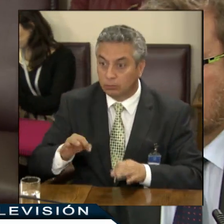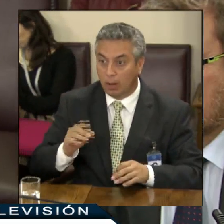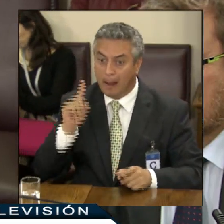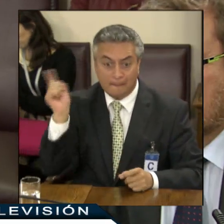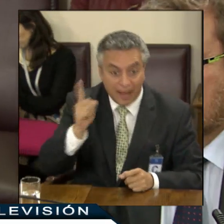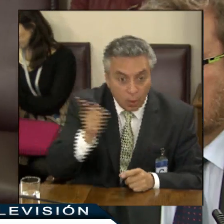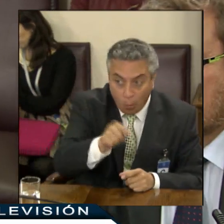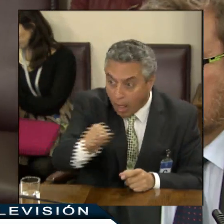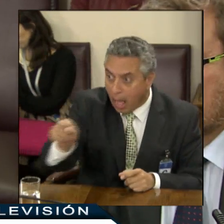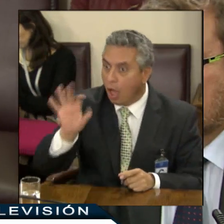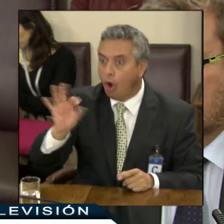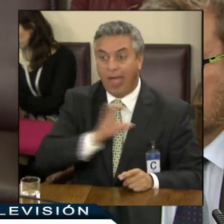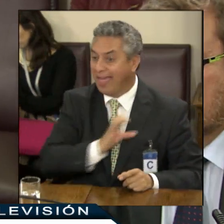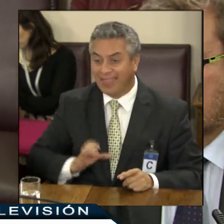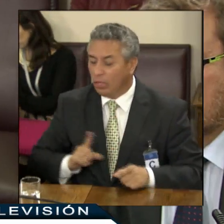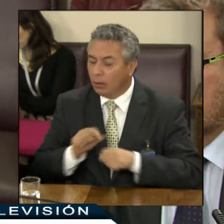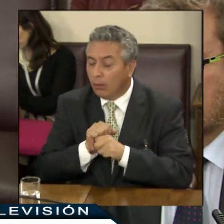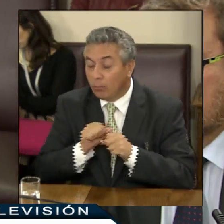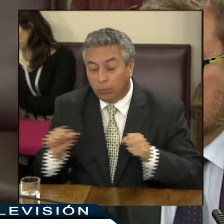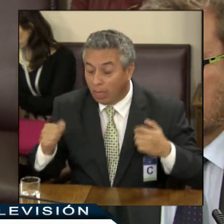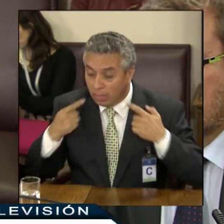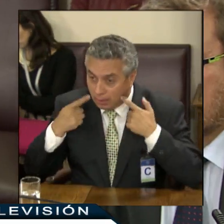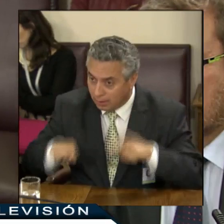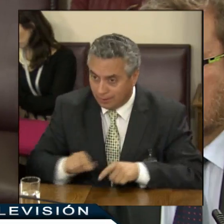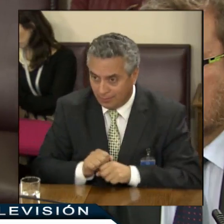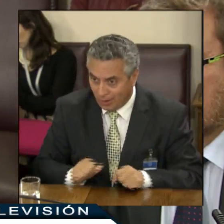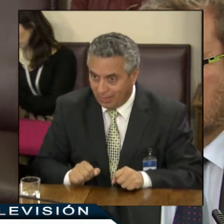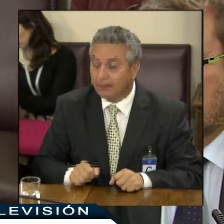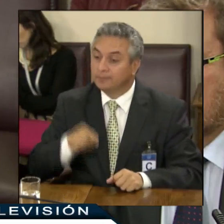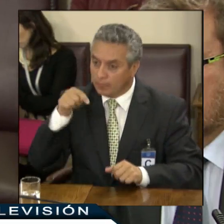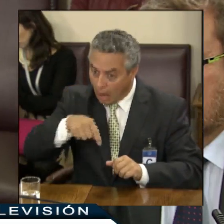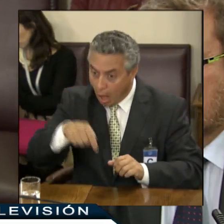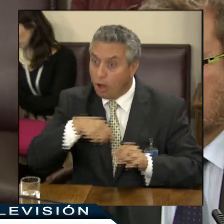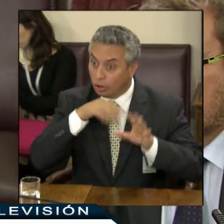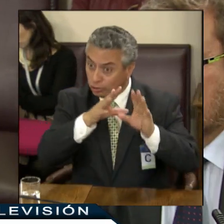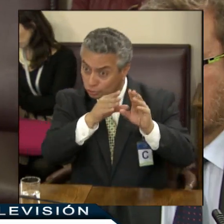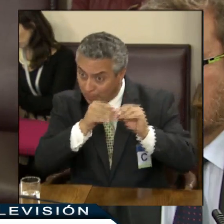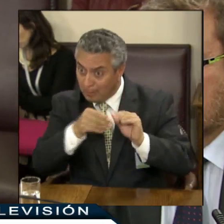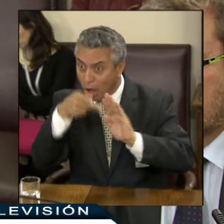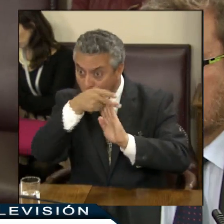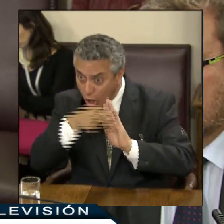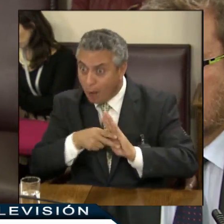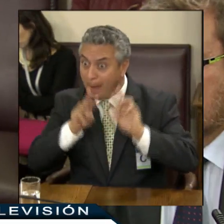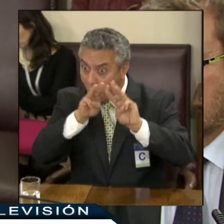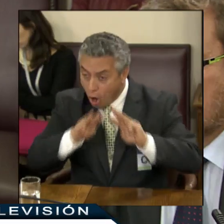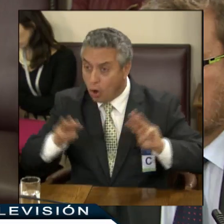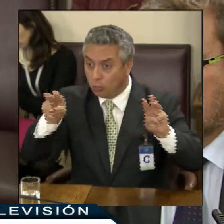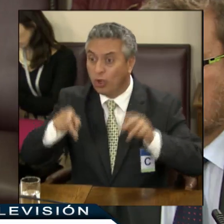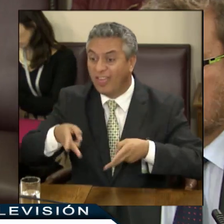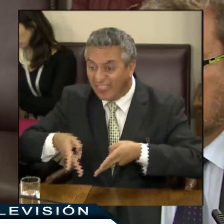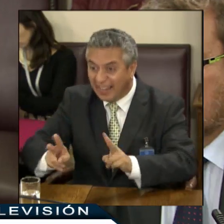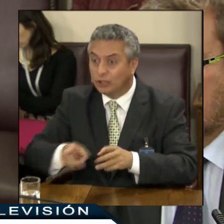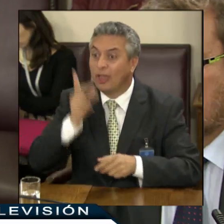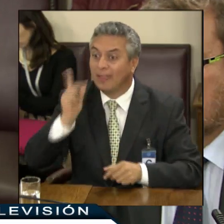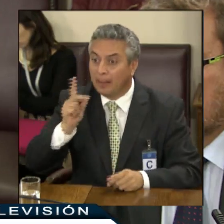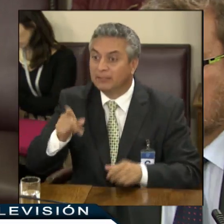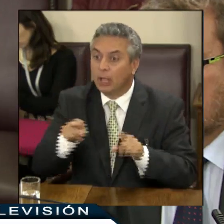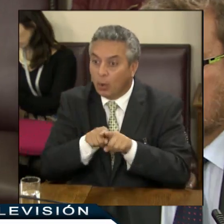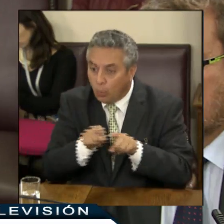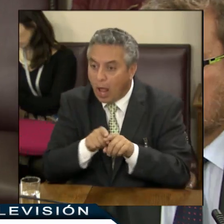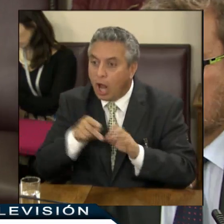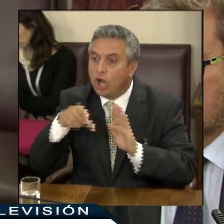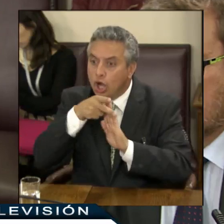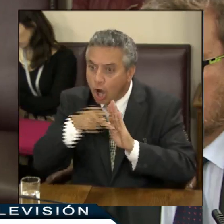por el estado en este sentido tomemos las normas de la convención de las Naciones Unidas sobre los derechos de la discapacidad como Norma